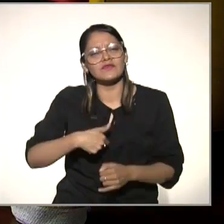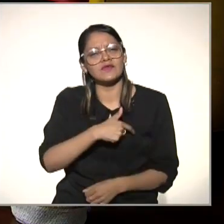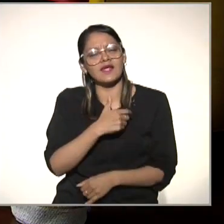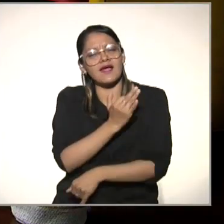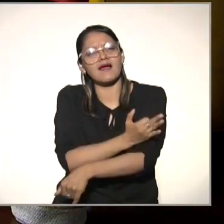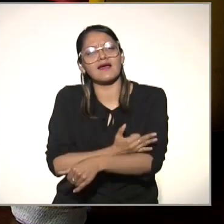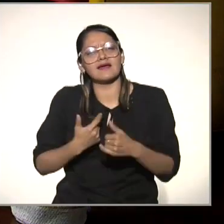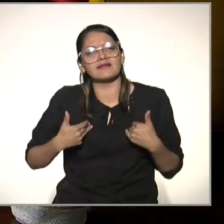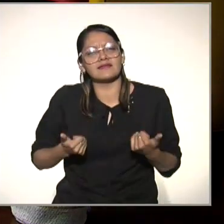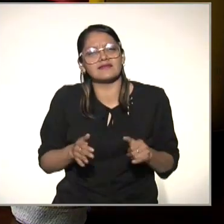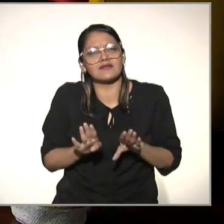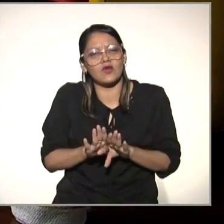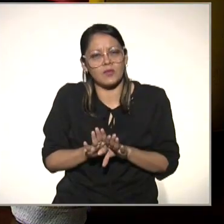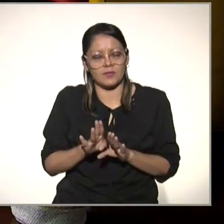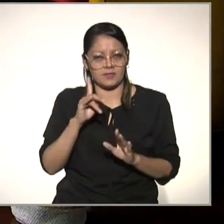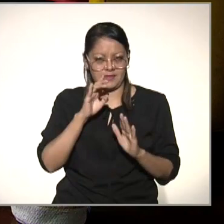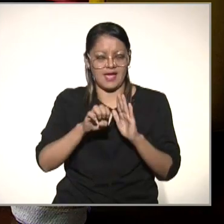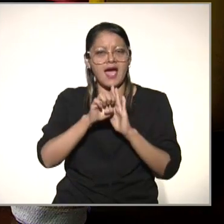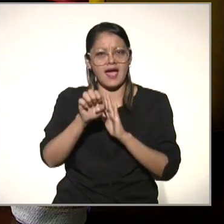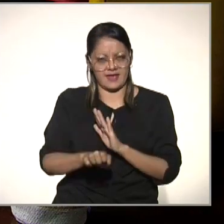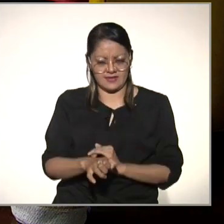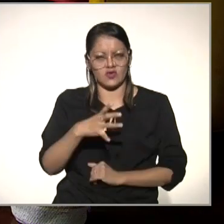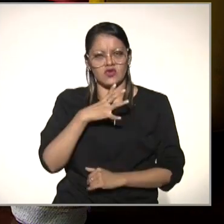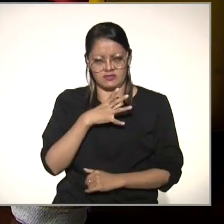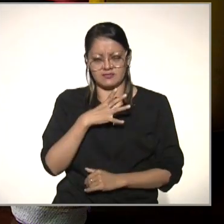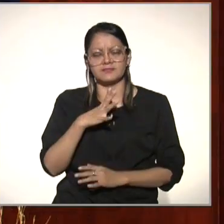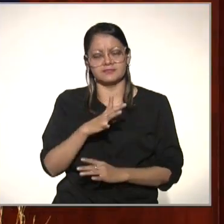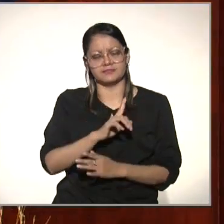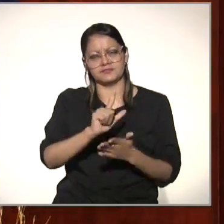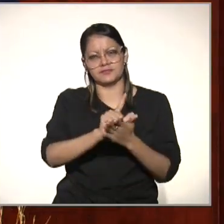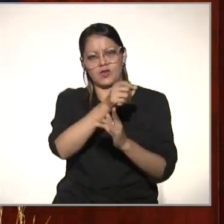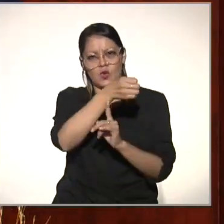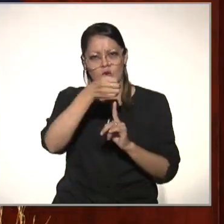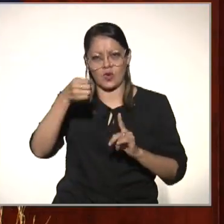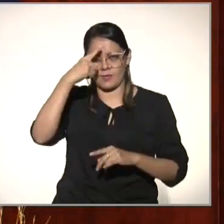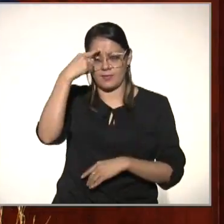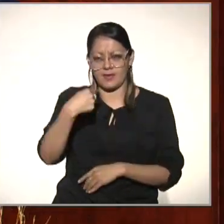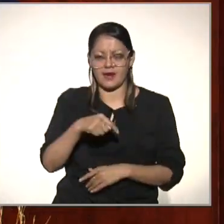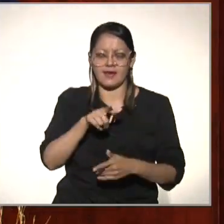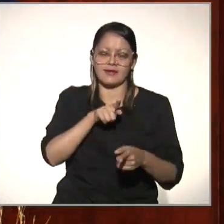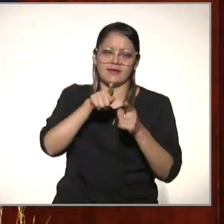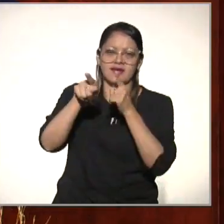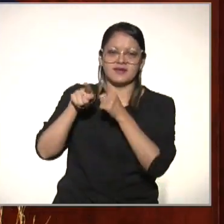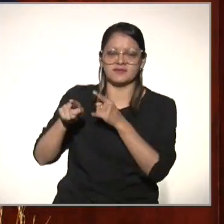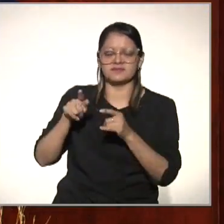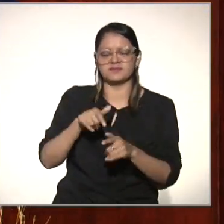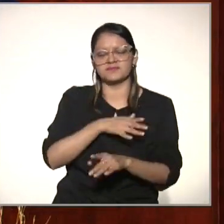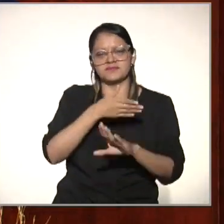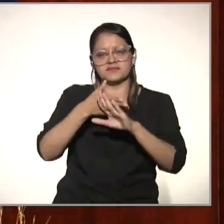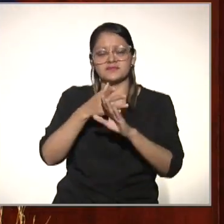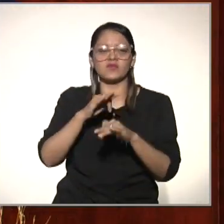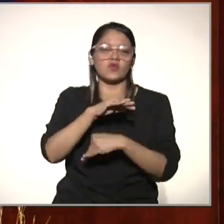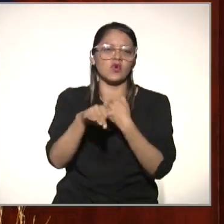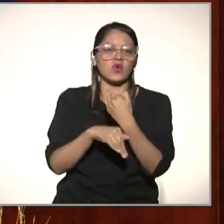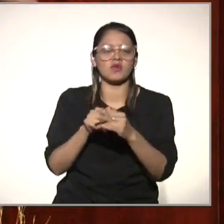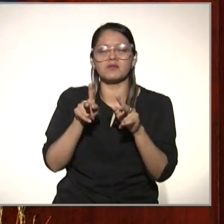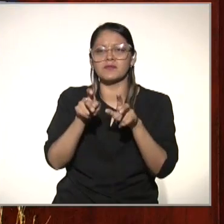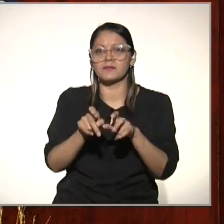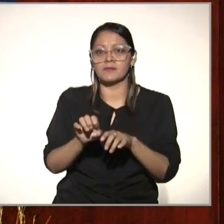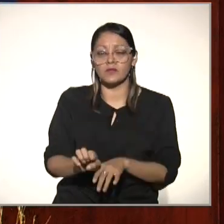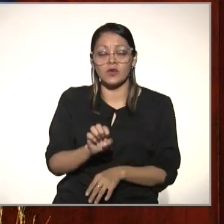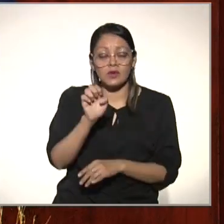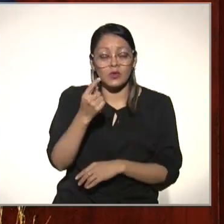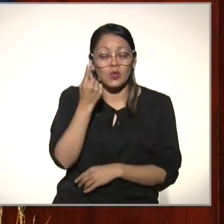la violencia. Hay un marco estructural de violencia, donde, por lo que hablaban también las compañeras, supone que todas las subjetividades que por